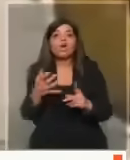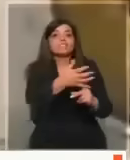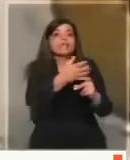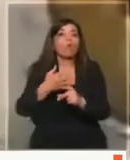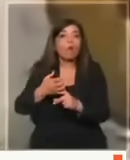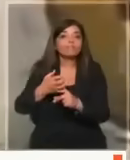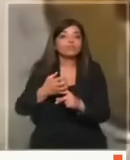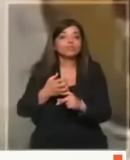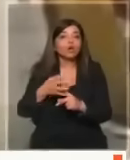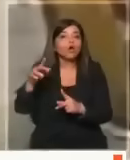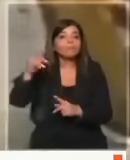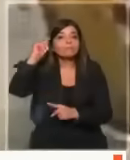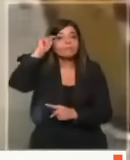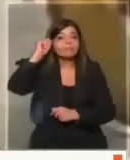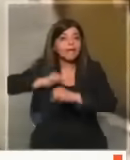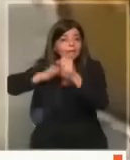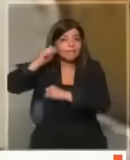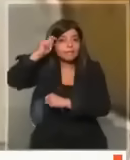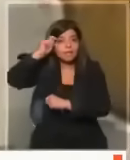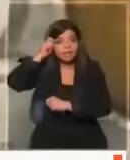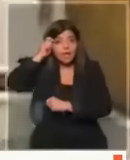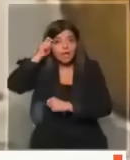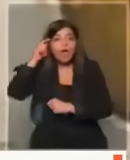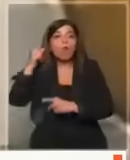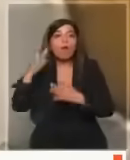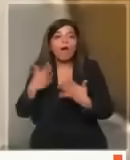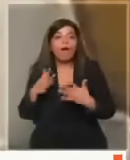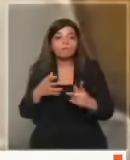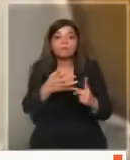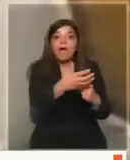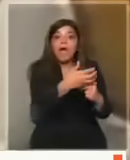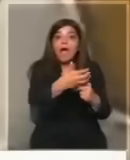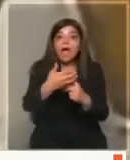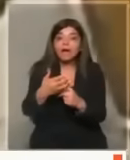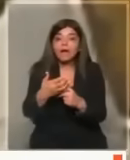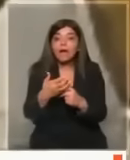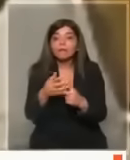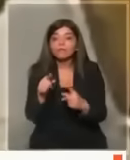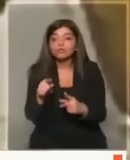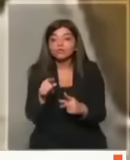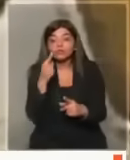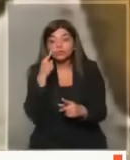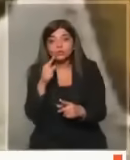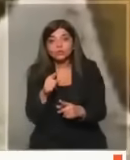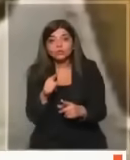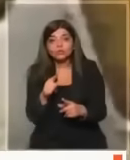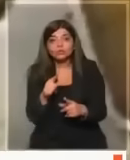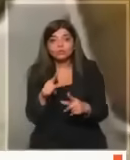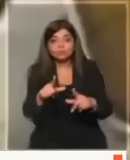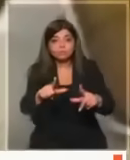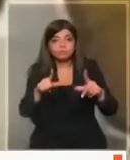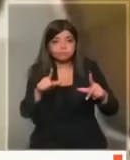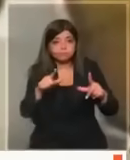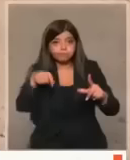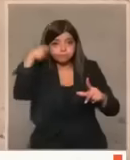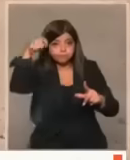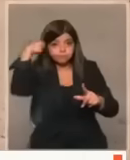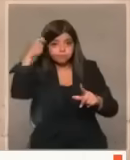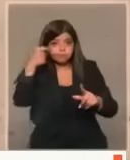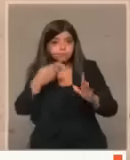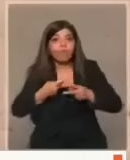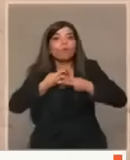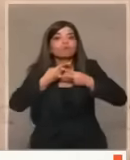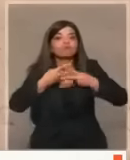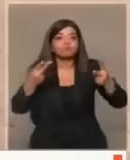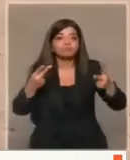pocas veces en nuestra historia criminal contemporánea, el rapto obtiene este nivel de registros audiovisuales. Que lo único